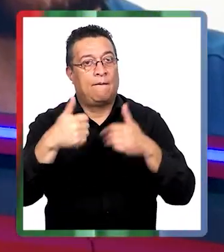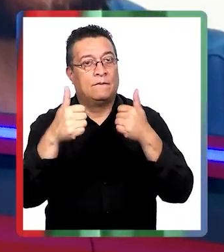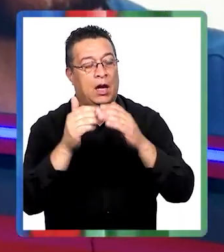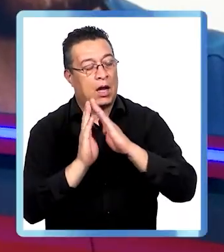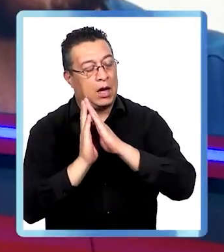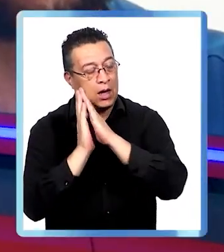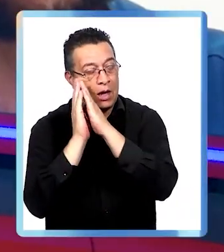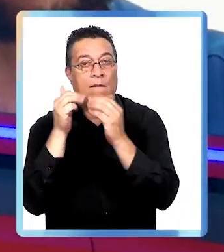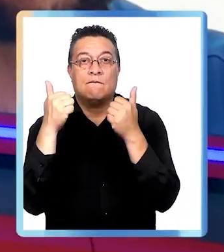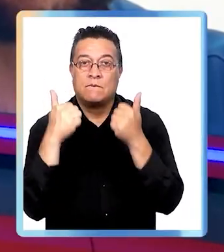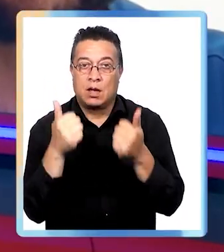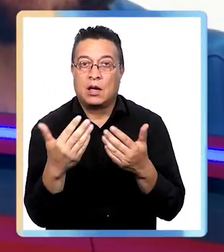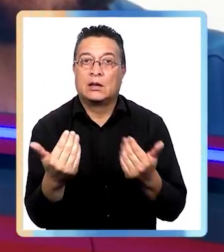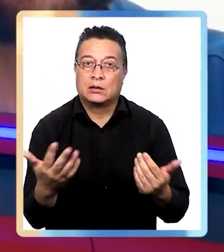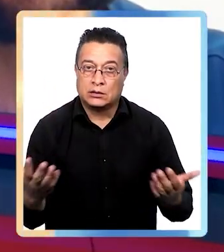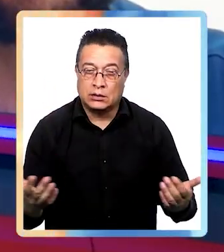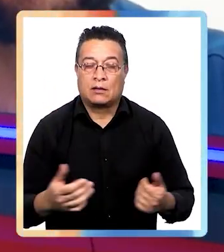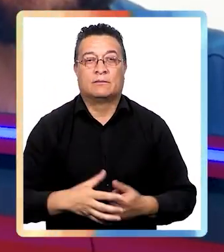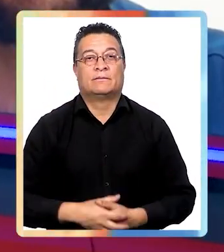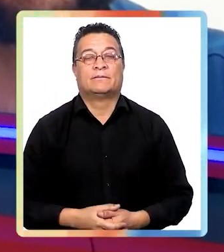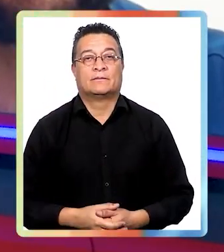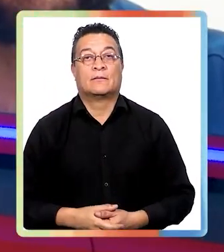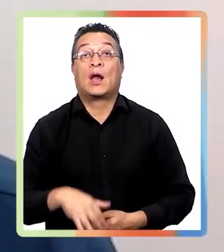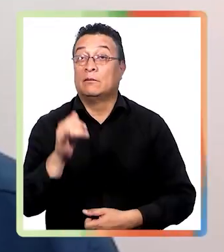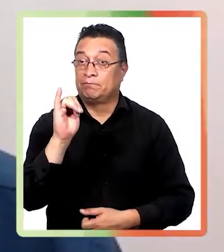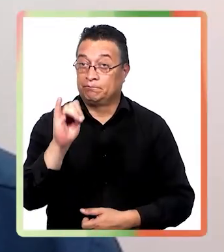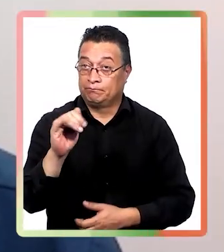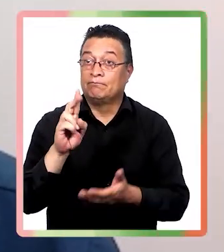una buena cantidad de horas dormidas, ¿no, doctor?